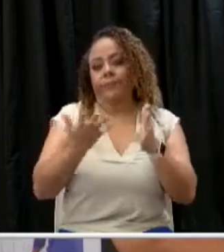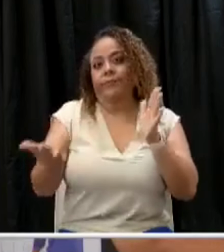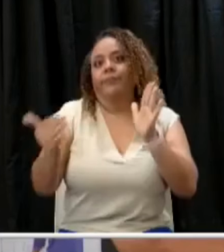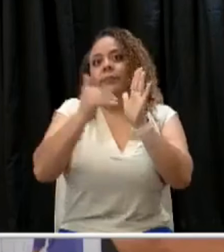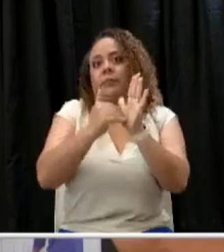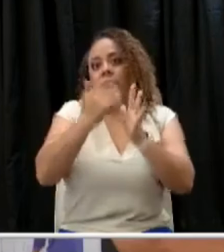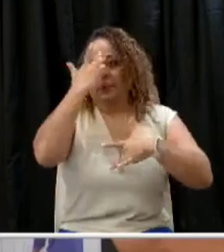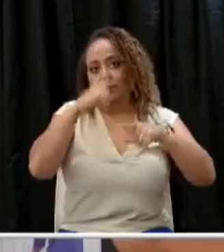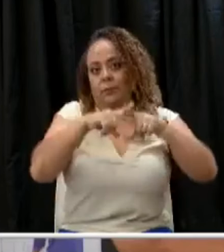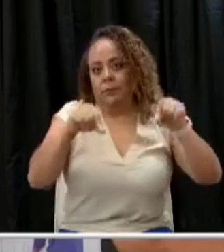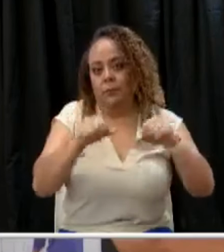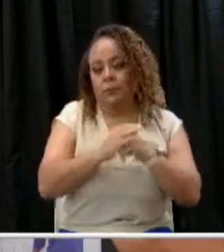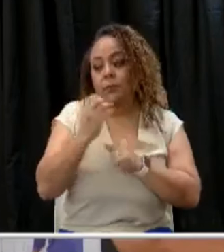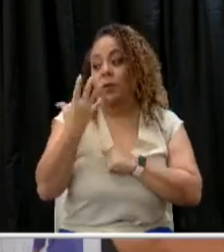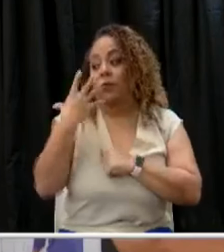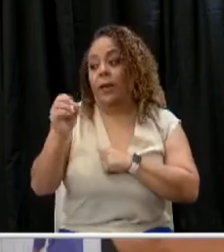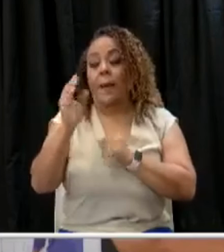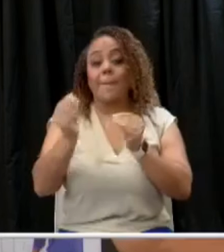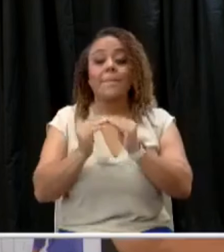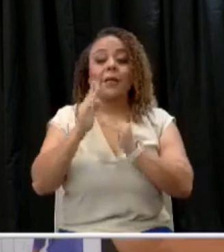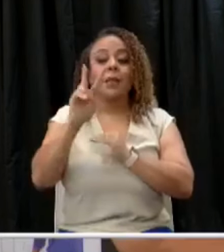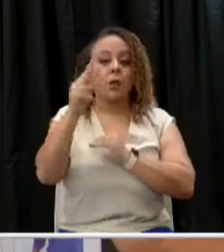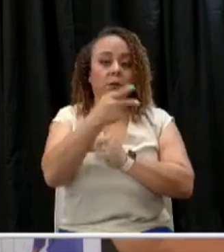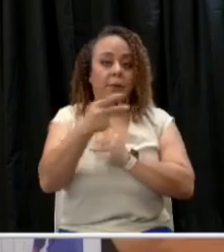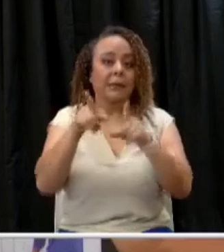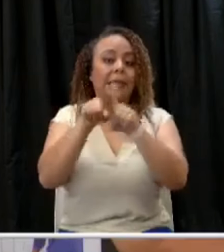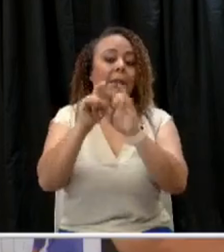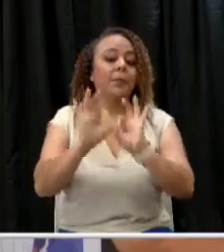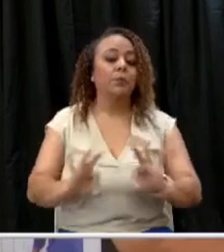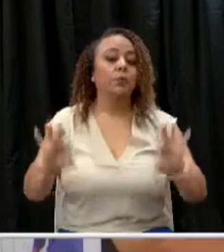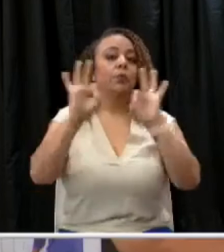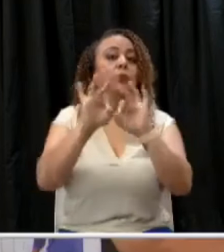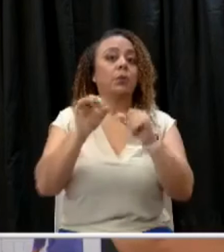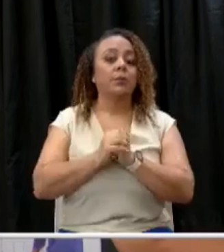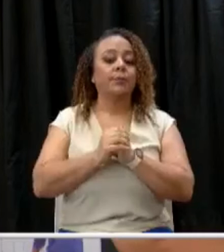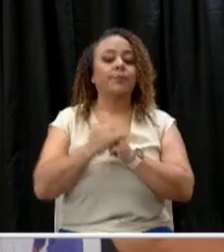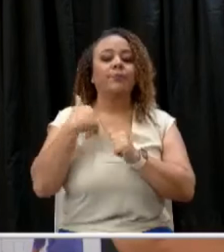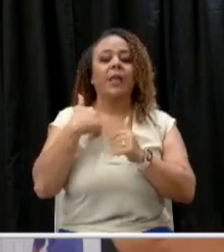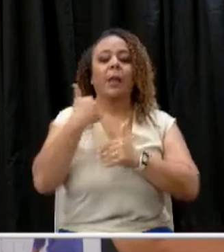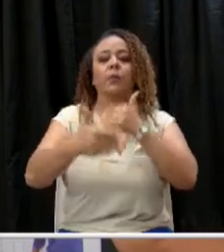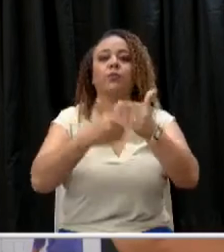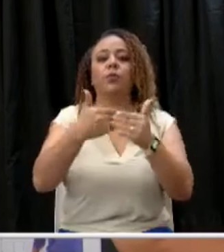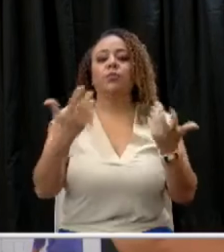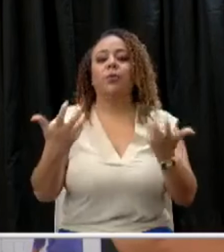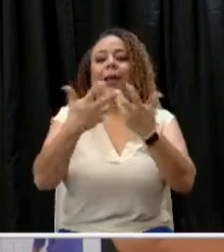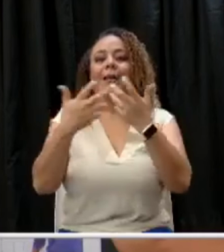incapacidad o ha pasado fuera más de 2 semanas, también es importante que pase por un proceso